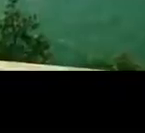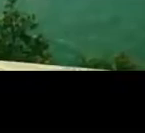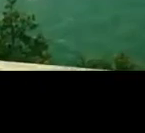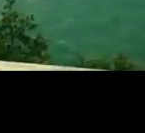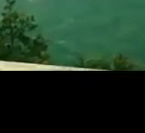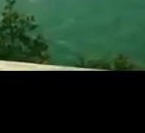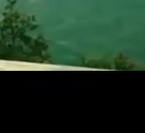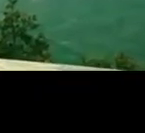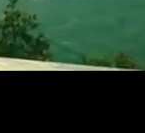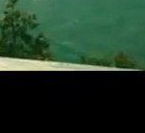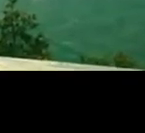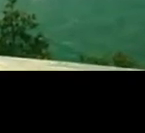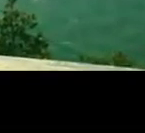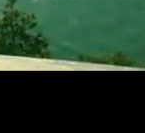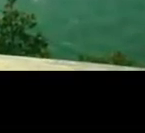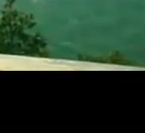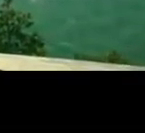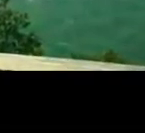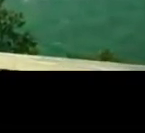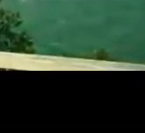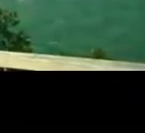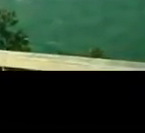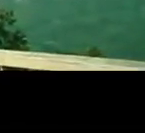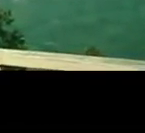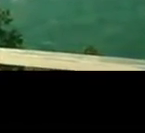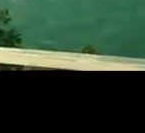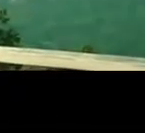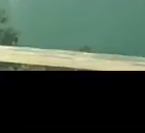la naturaleza.